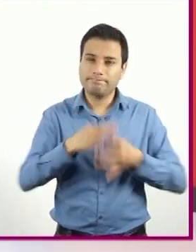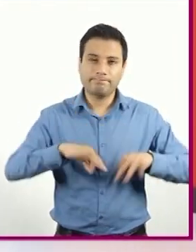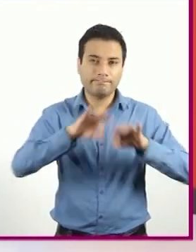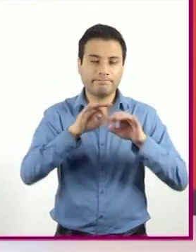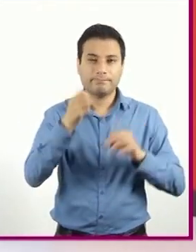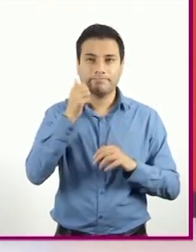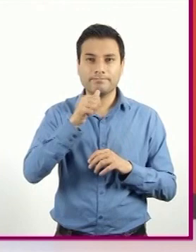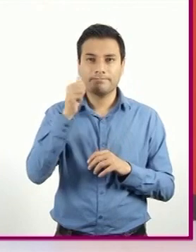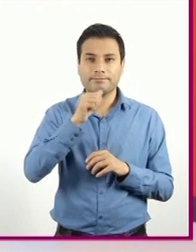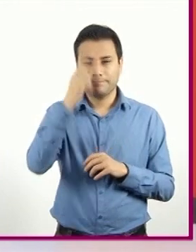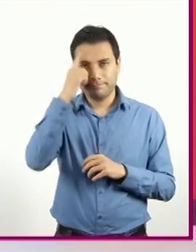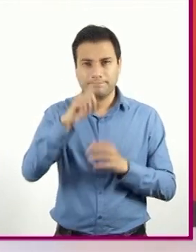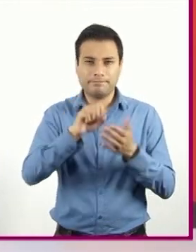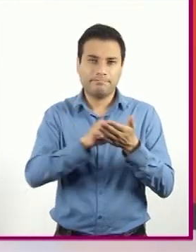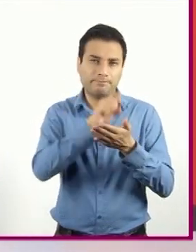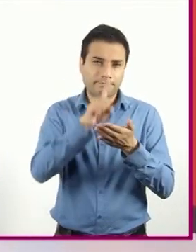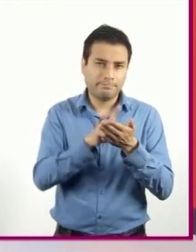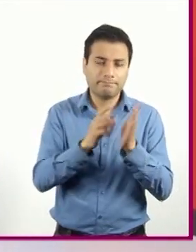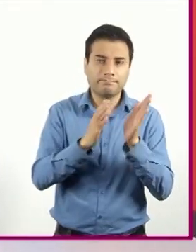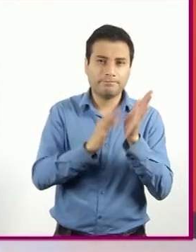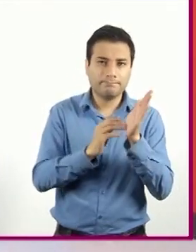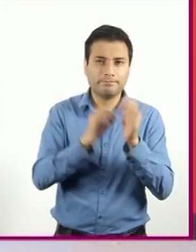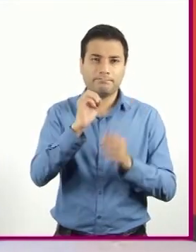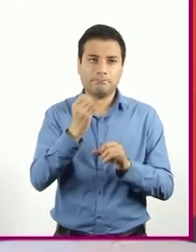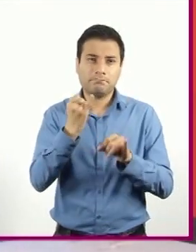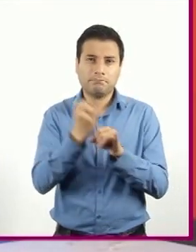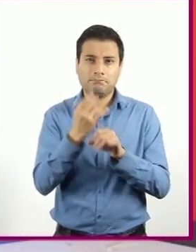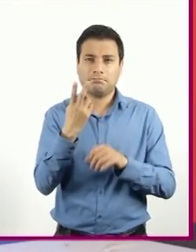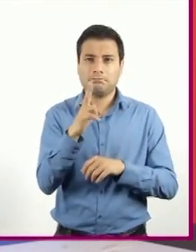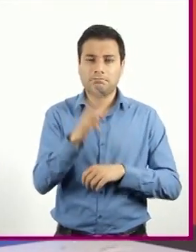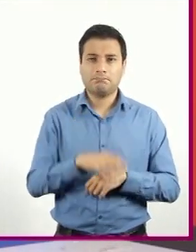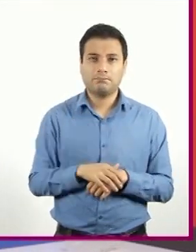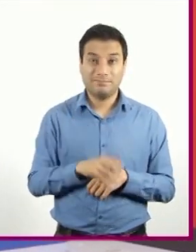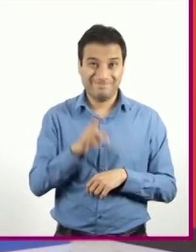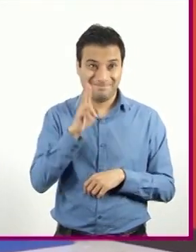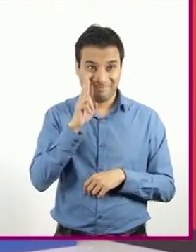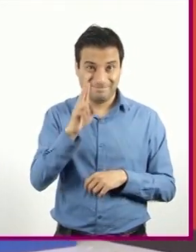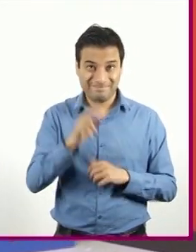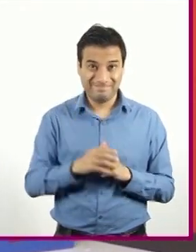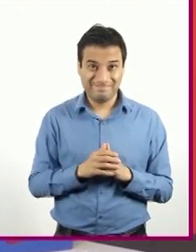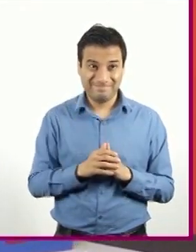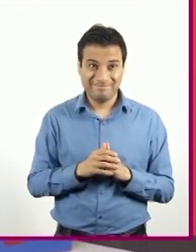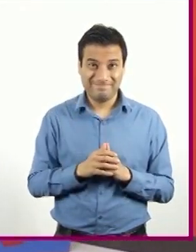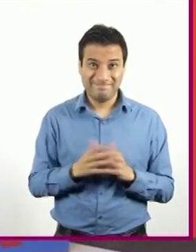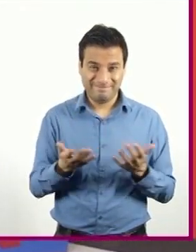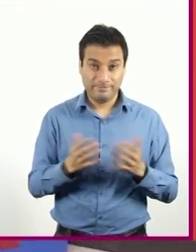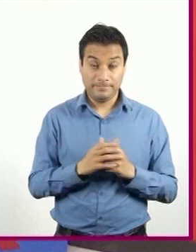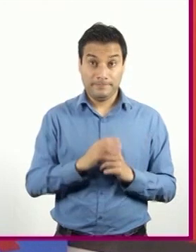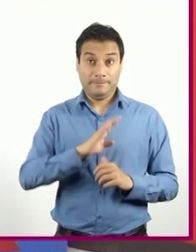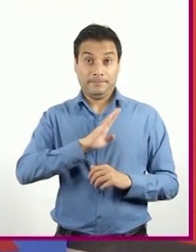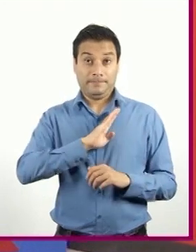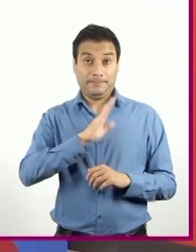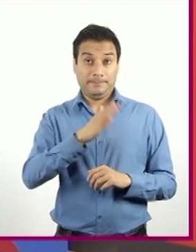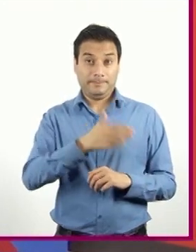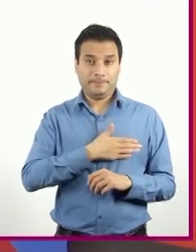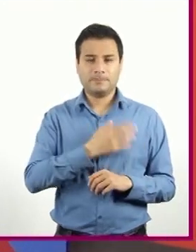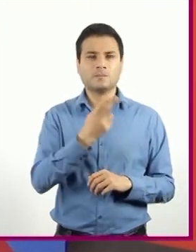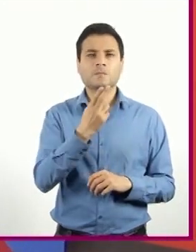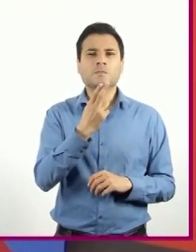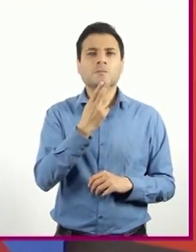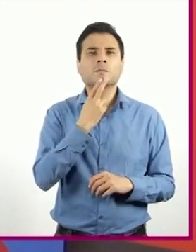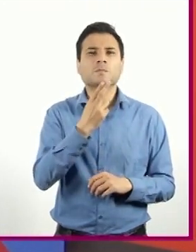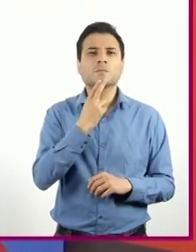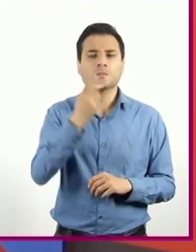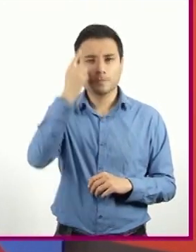formularios impresos como electrónicos, aunque como vimos, en nuestra variante del español solo lo podemos